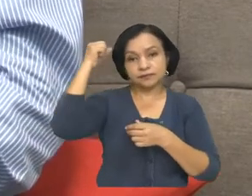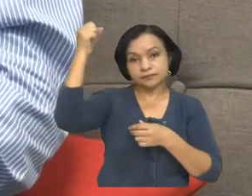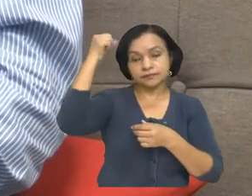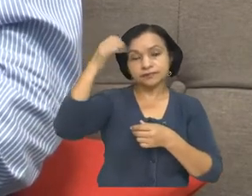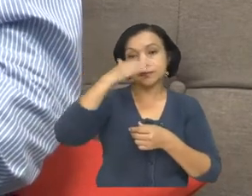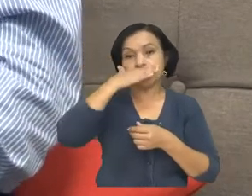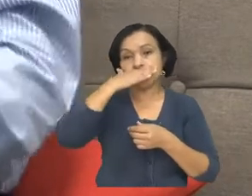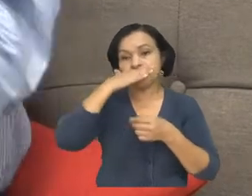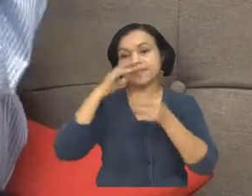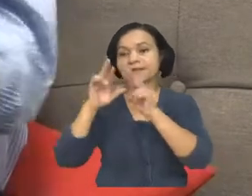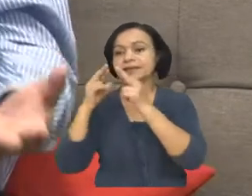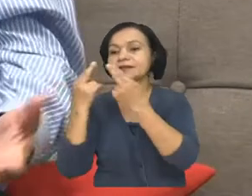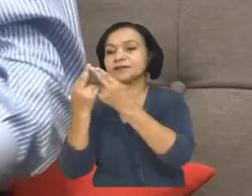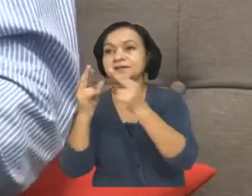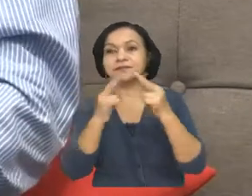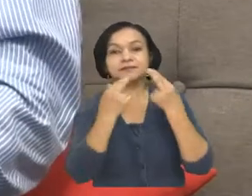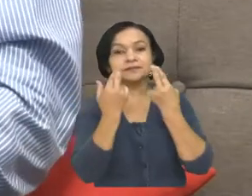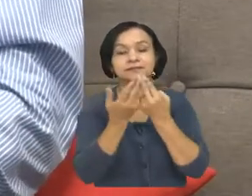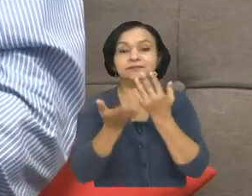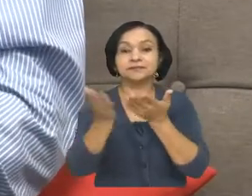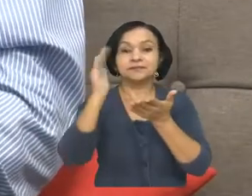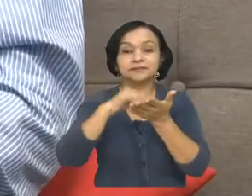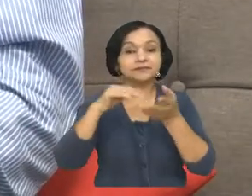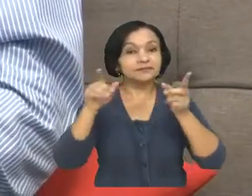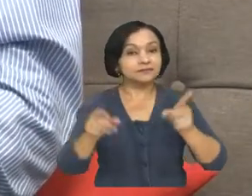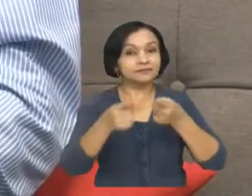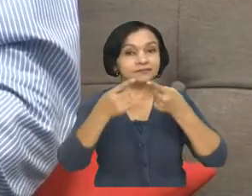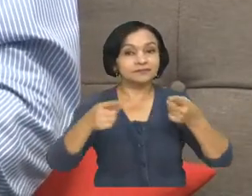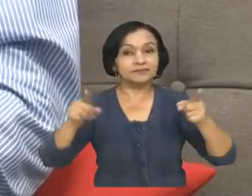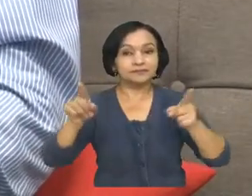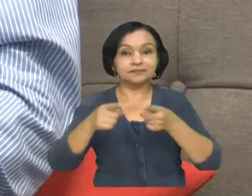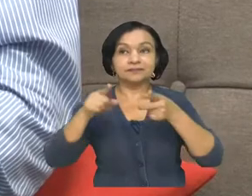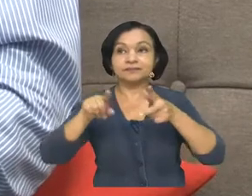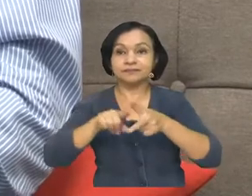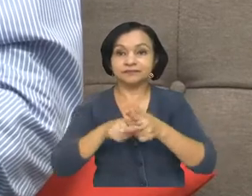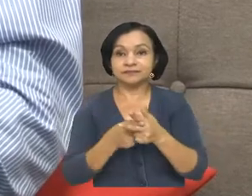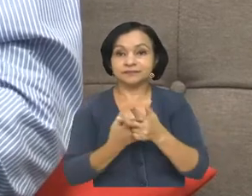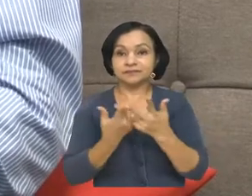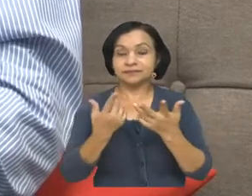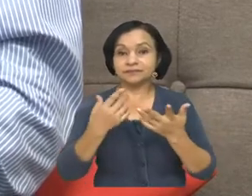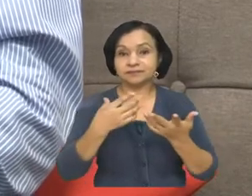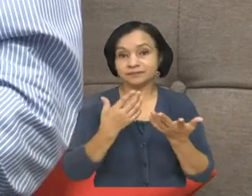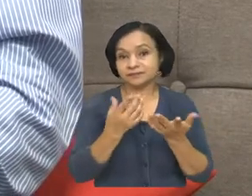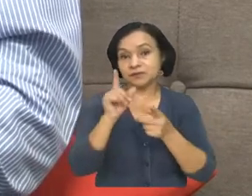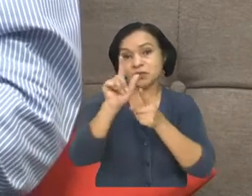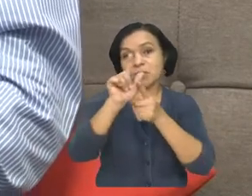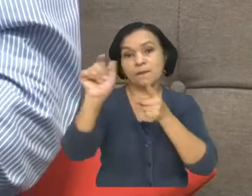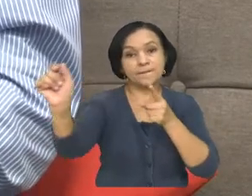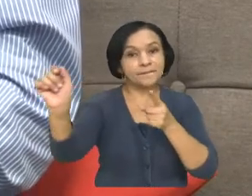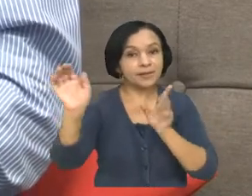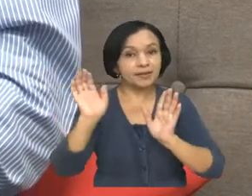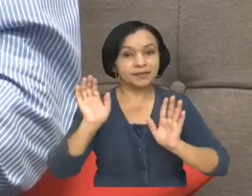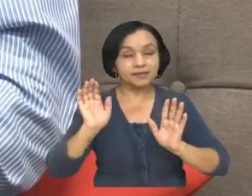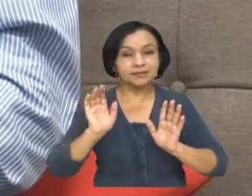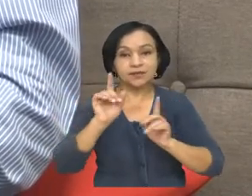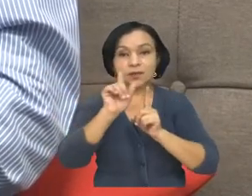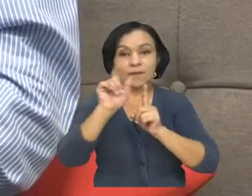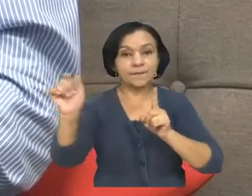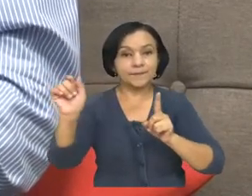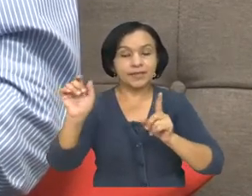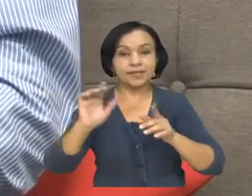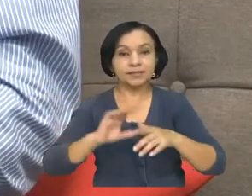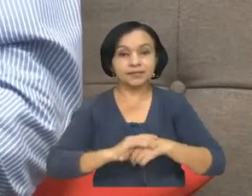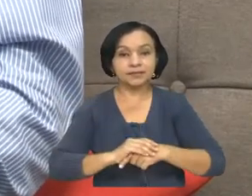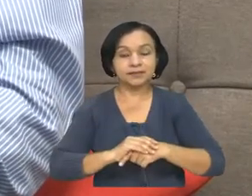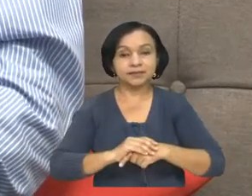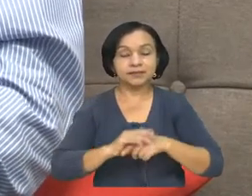reencontramos y regresamos nuevamente a la música, porque yo en el ejército solo tuve un mes, ¿ves? Porque justamente me tenía pasión por